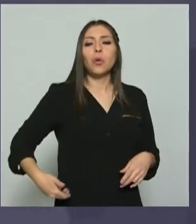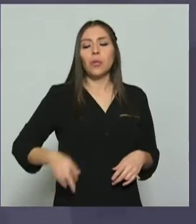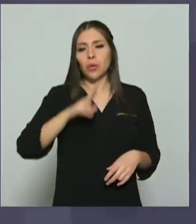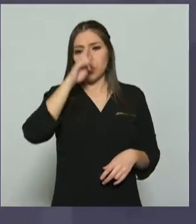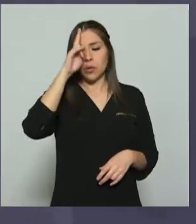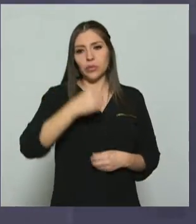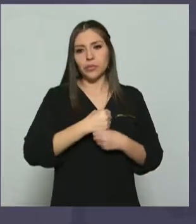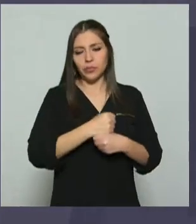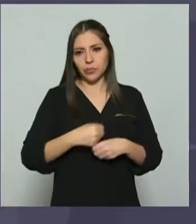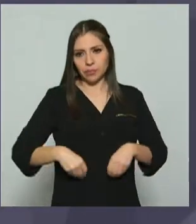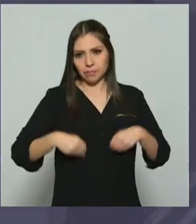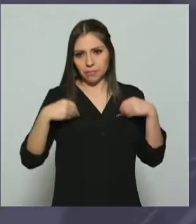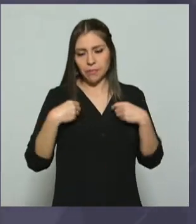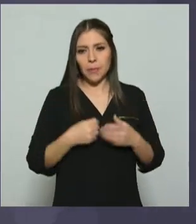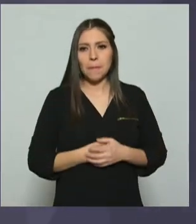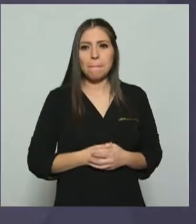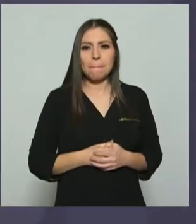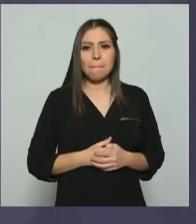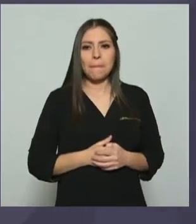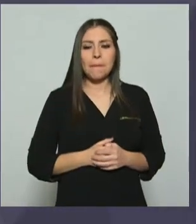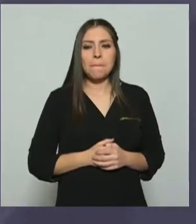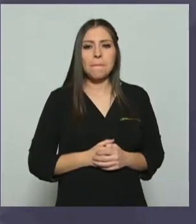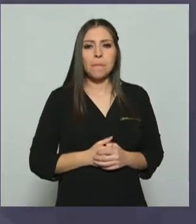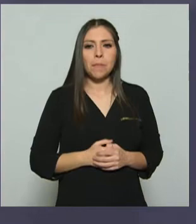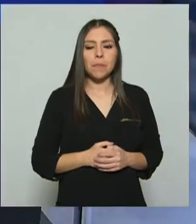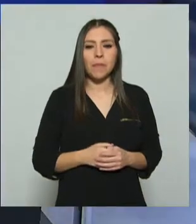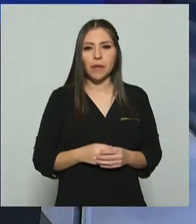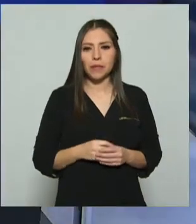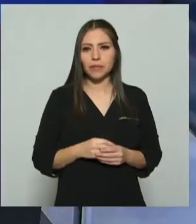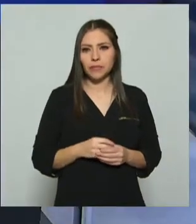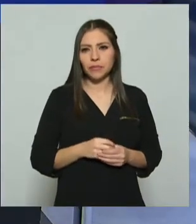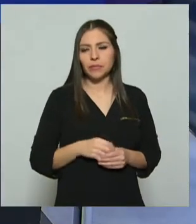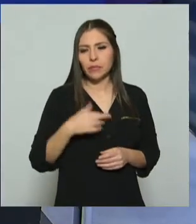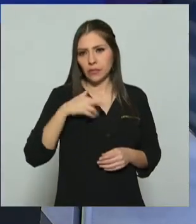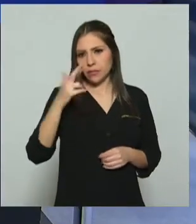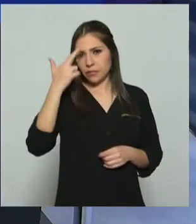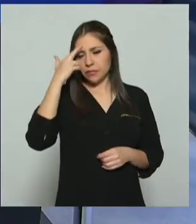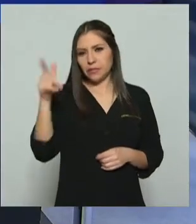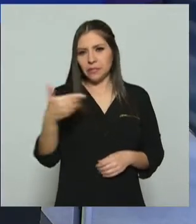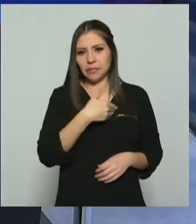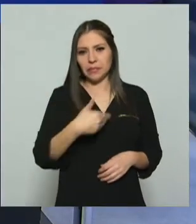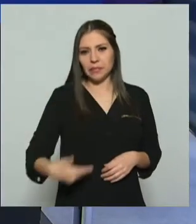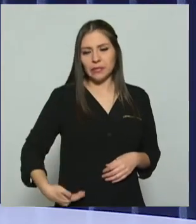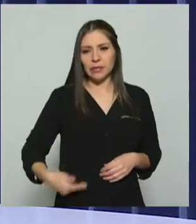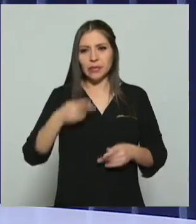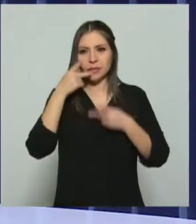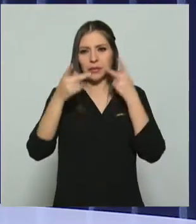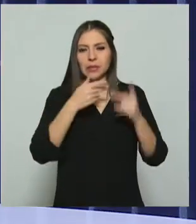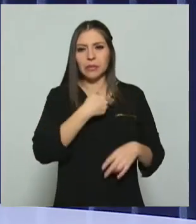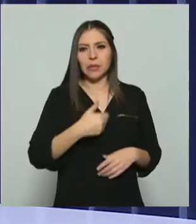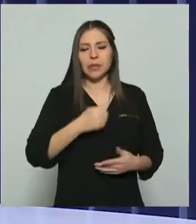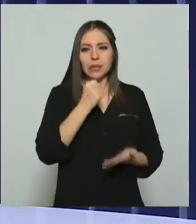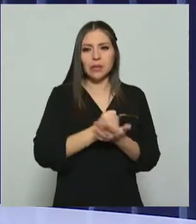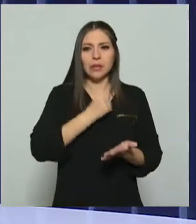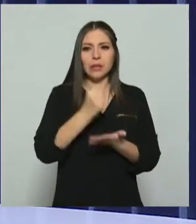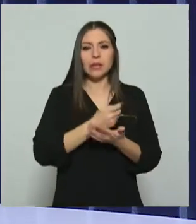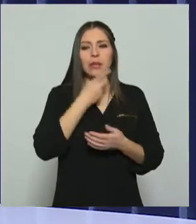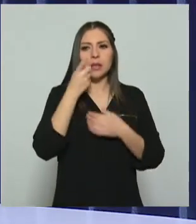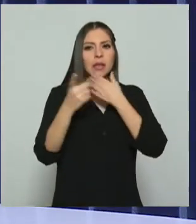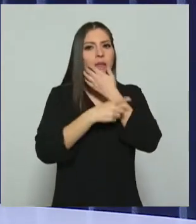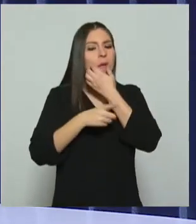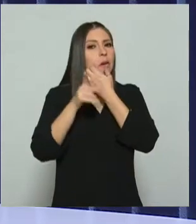Bueno, me hace recordar algunas declaraciones del presidente Andrés Manuel López Obrador, que él ha insistido en que las madres hablen con